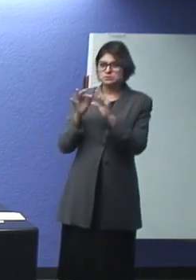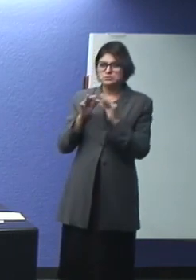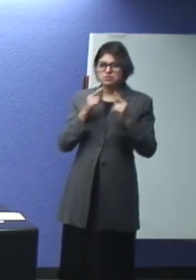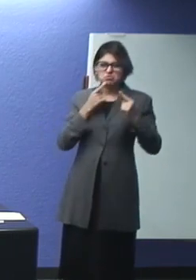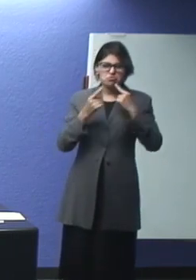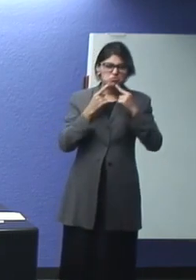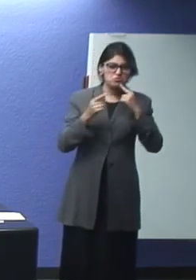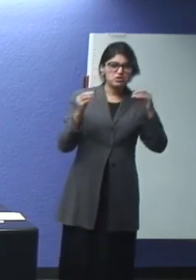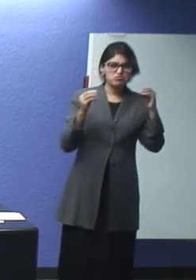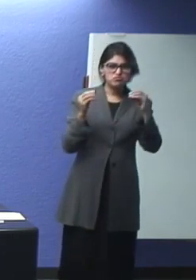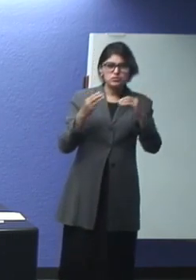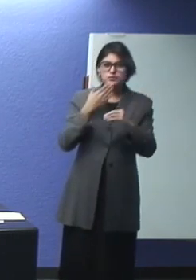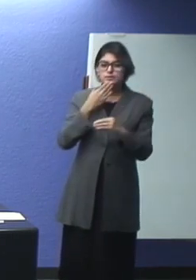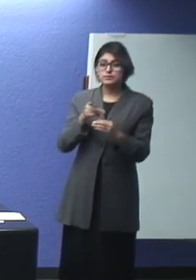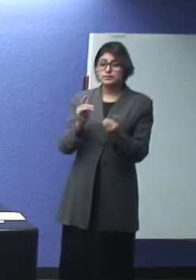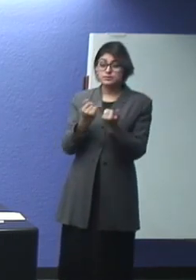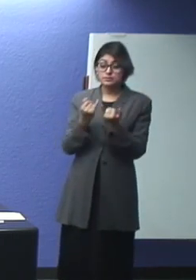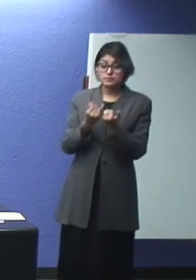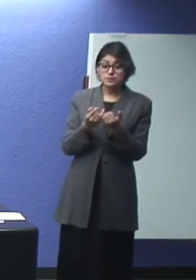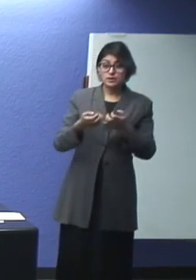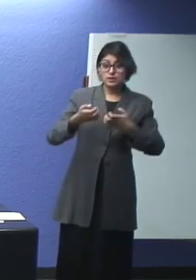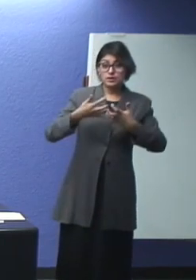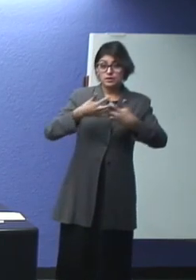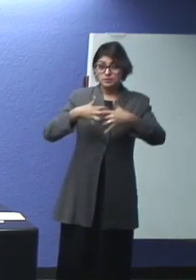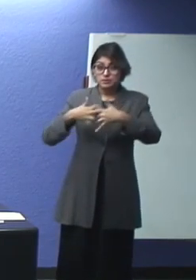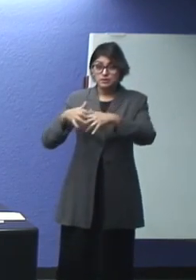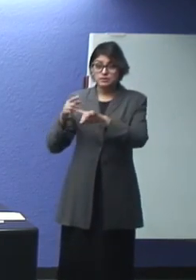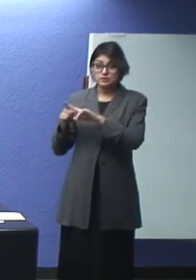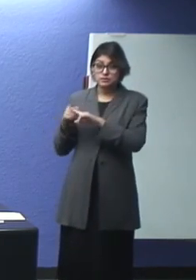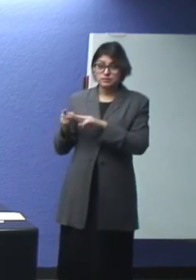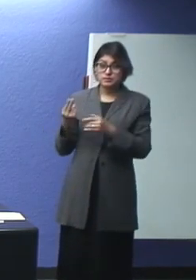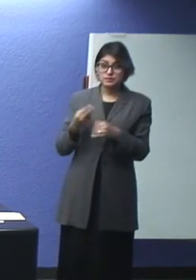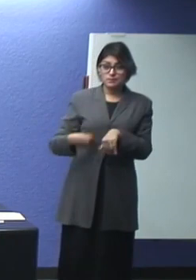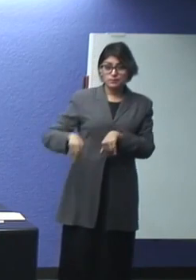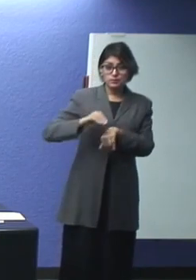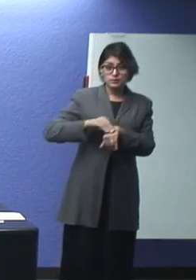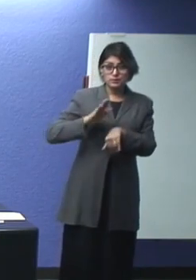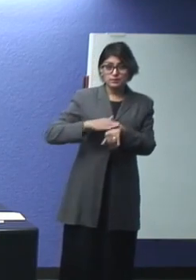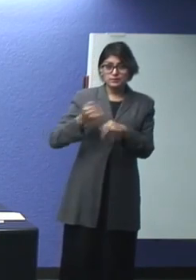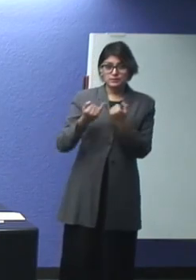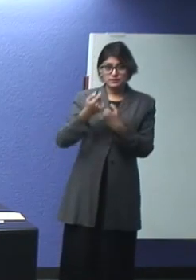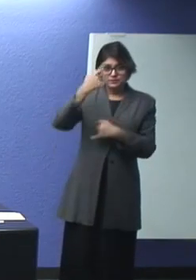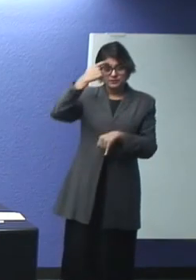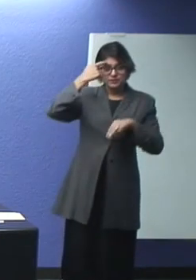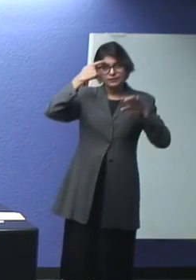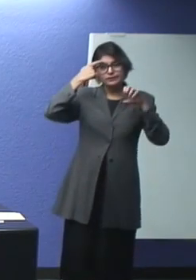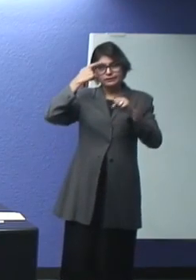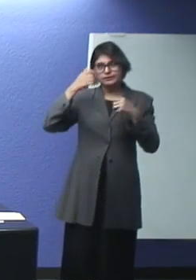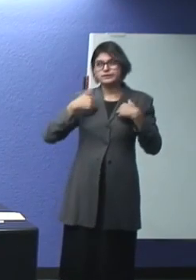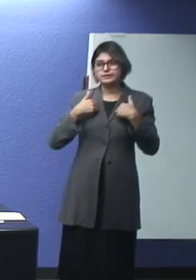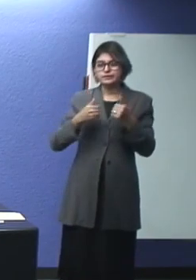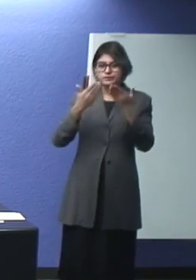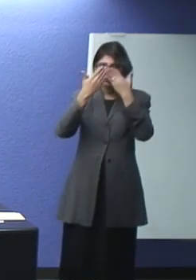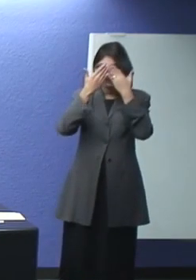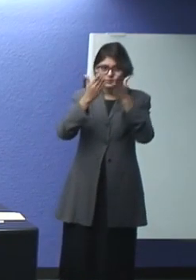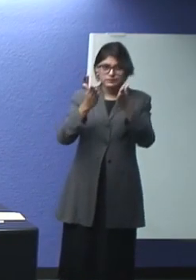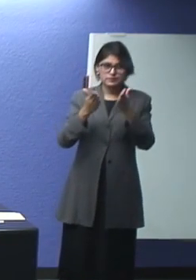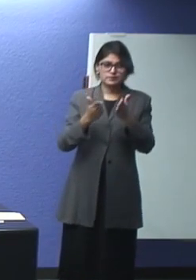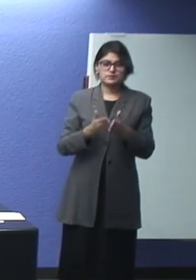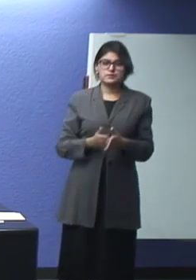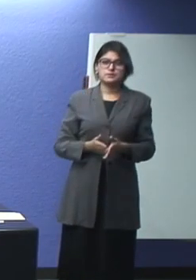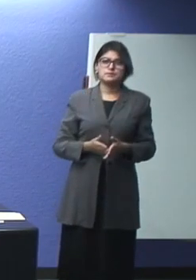la academia, en el sector privado, se empiezan a implementar y tomar conciencia de ello. Yo creo que sí son muy importantes